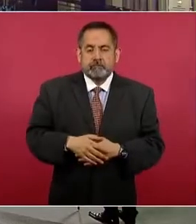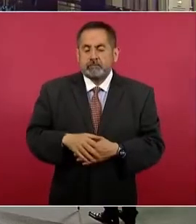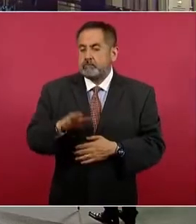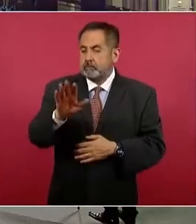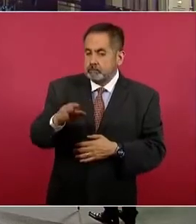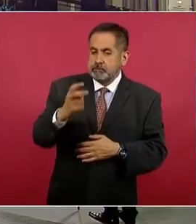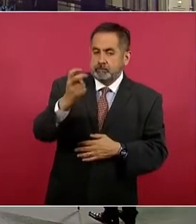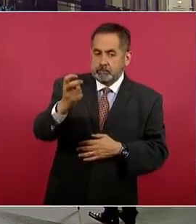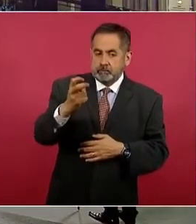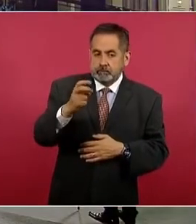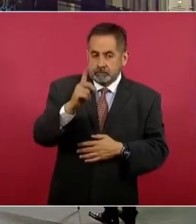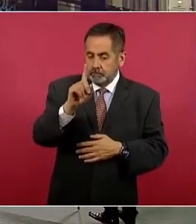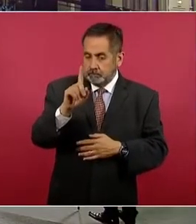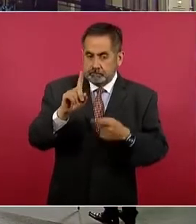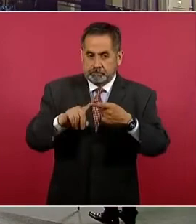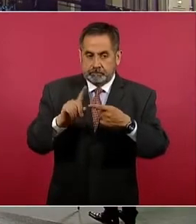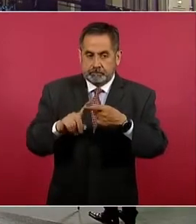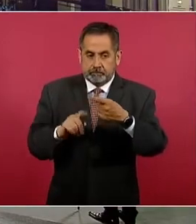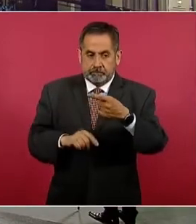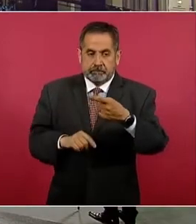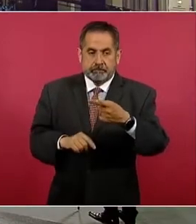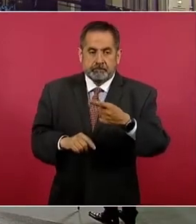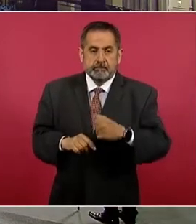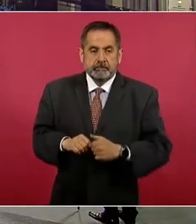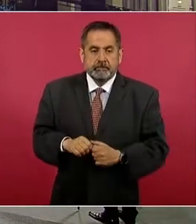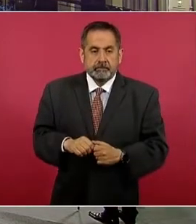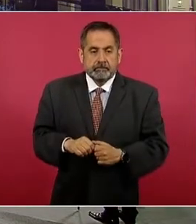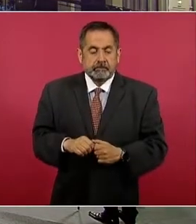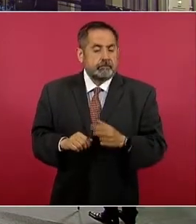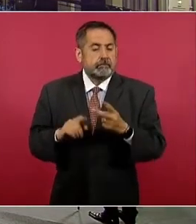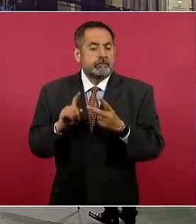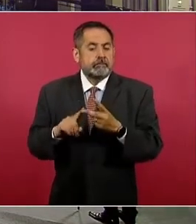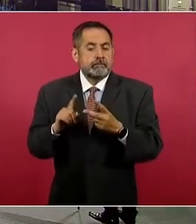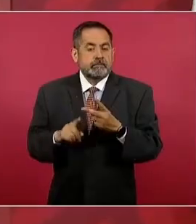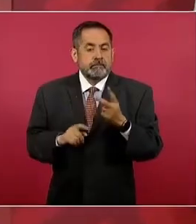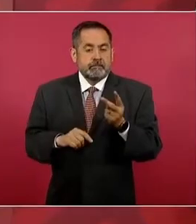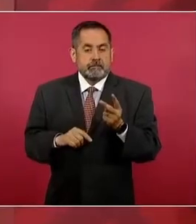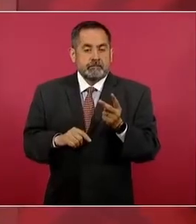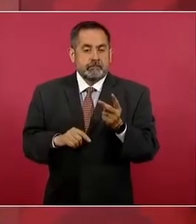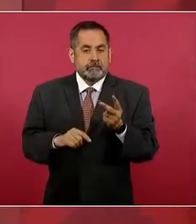Eso por un lado. Y lo segundo